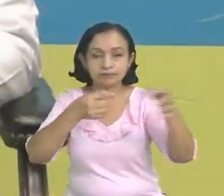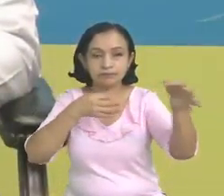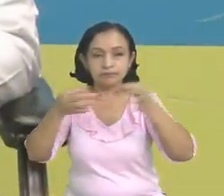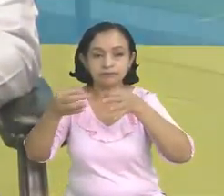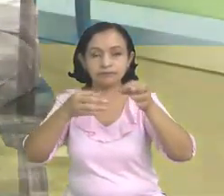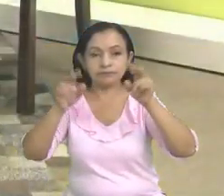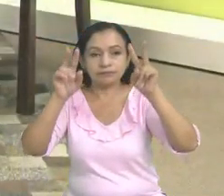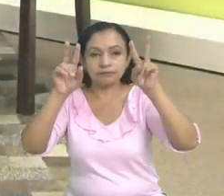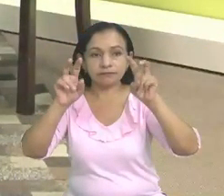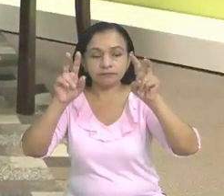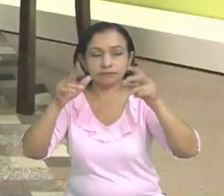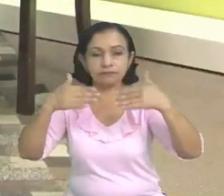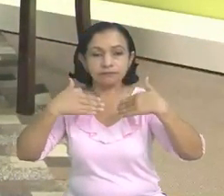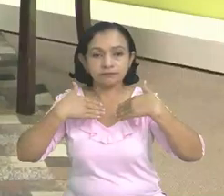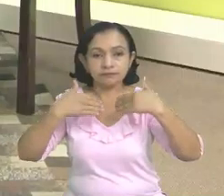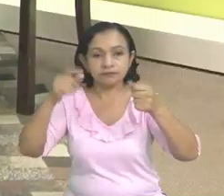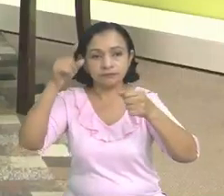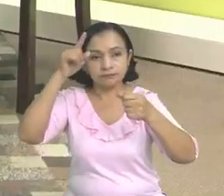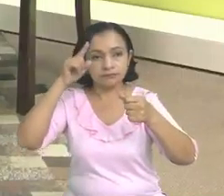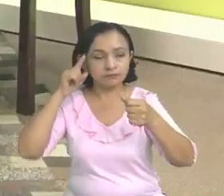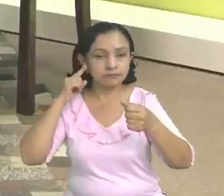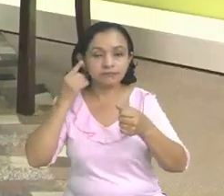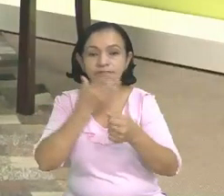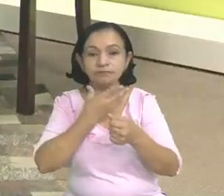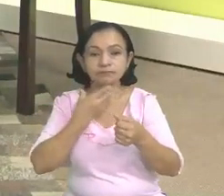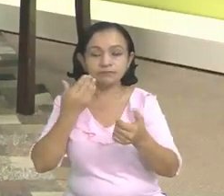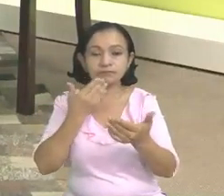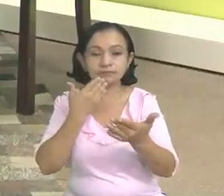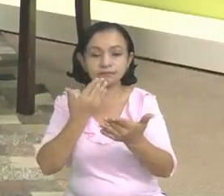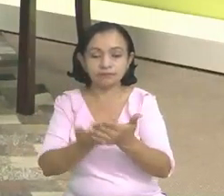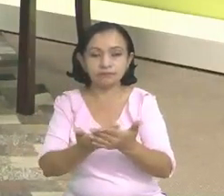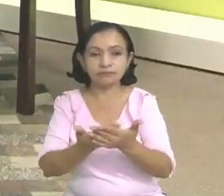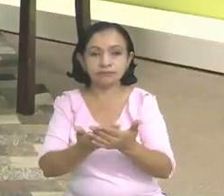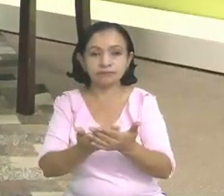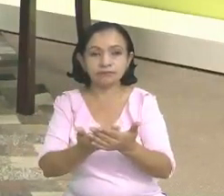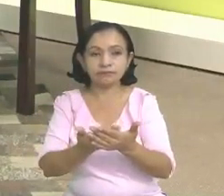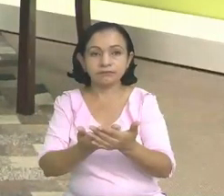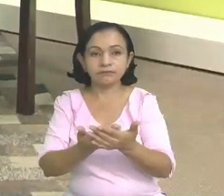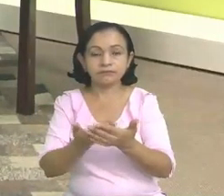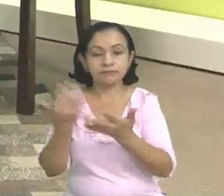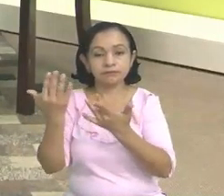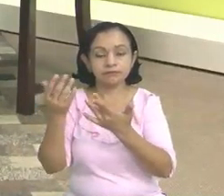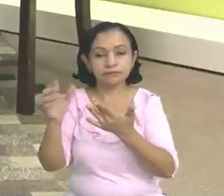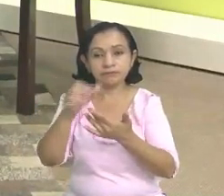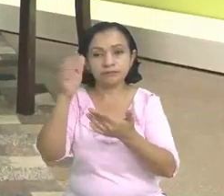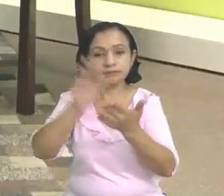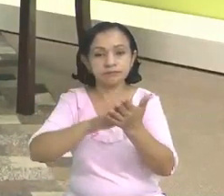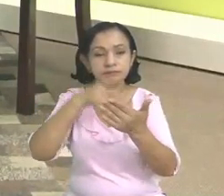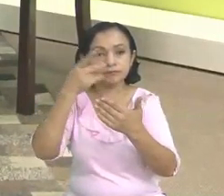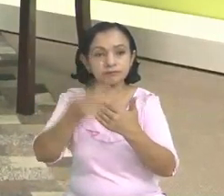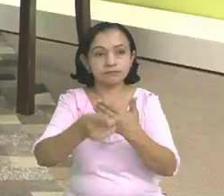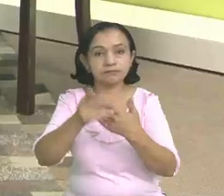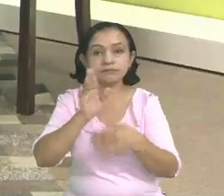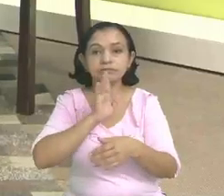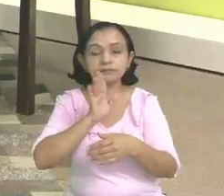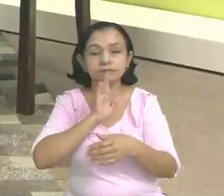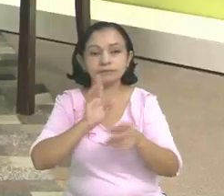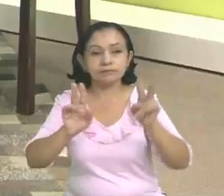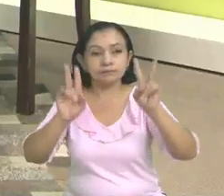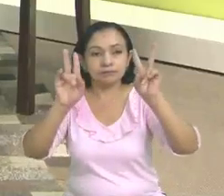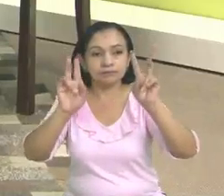sobre este tema, como es la salud mental en la adolescente. Gracias, le agradecemos. Le esperamos en otra oportunidad para seguir hablando de estos